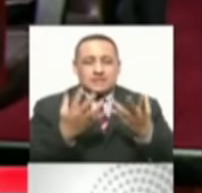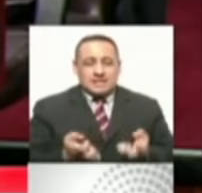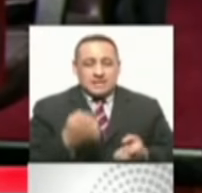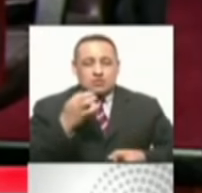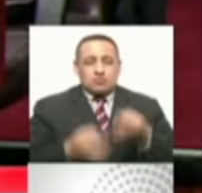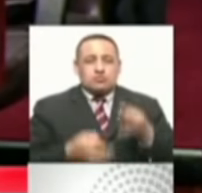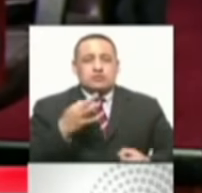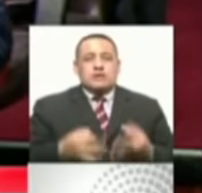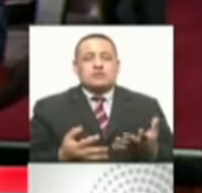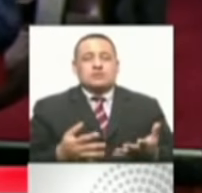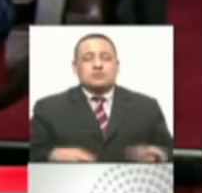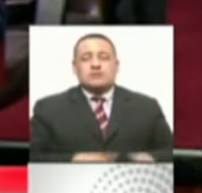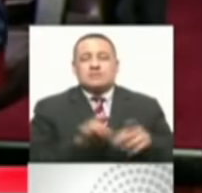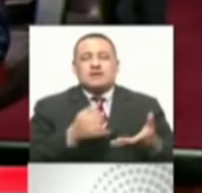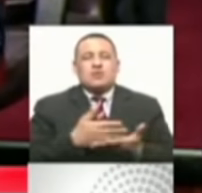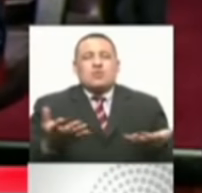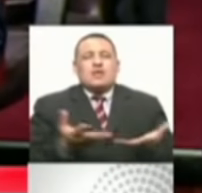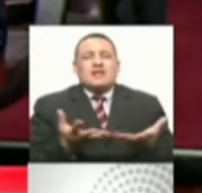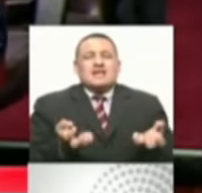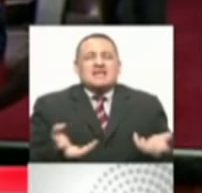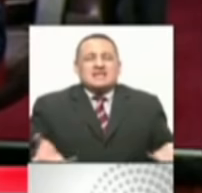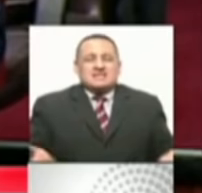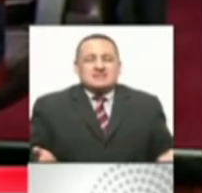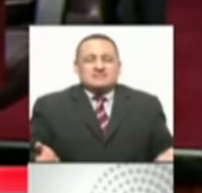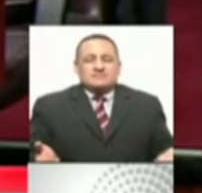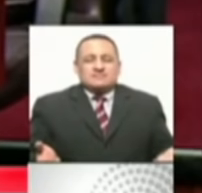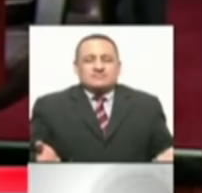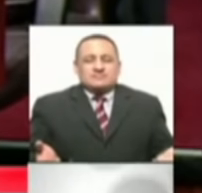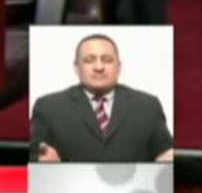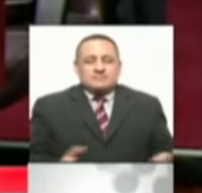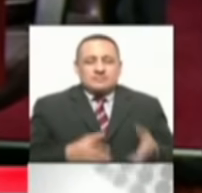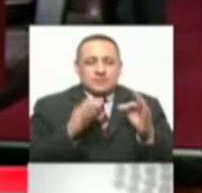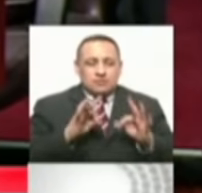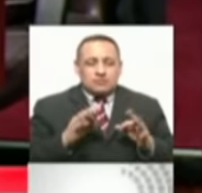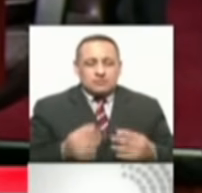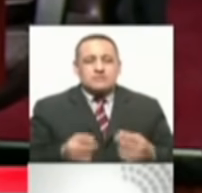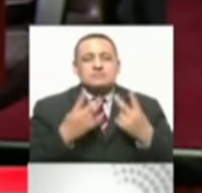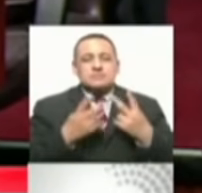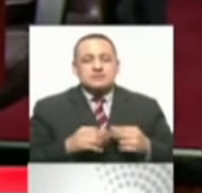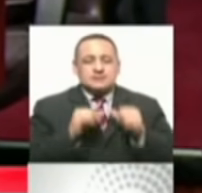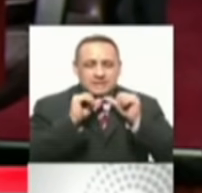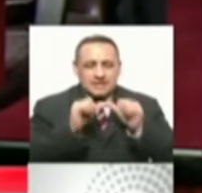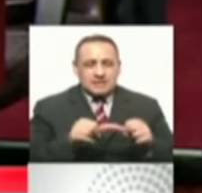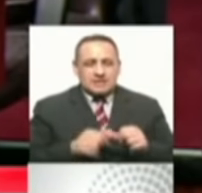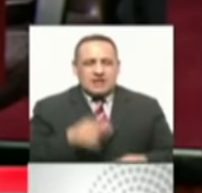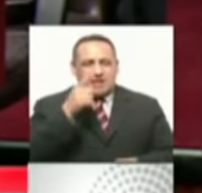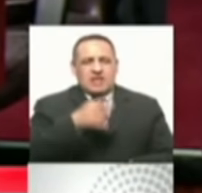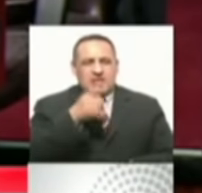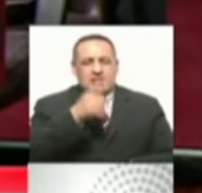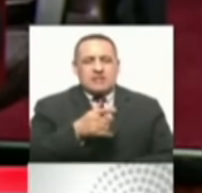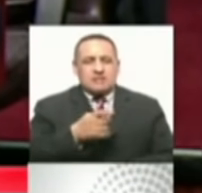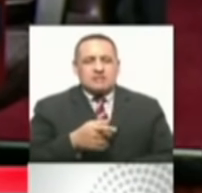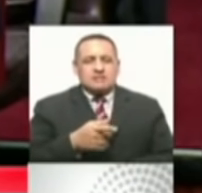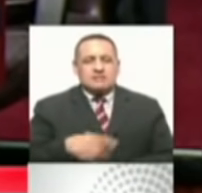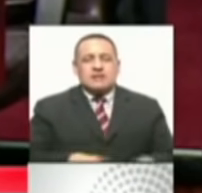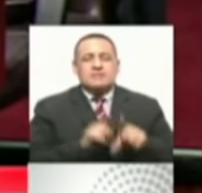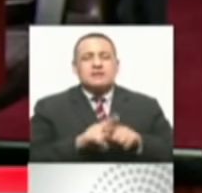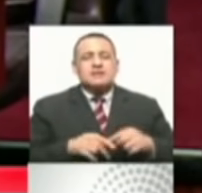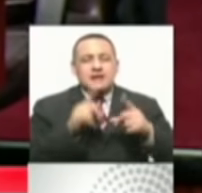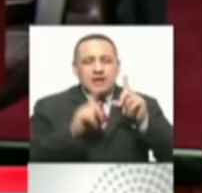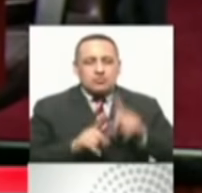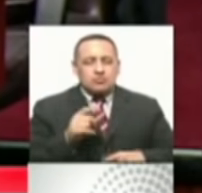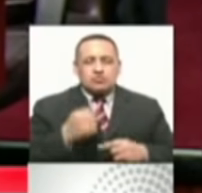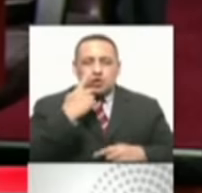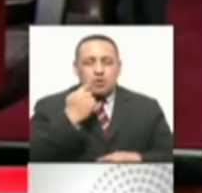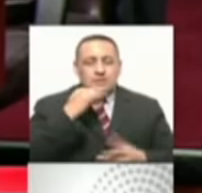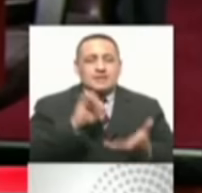que se haría cuestión de confianza porque un gabinete tiene que ser solidario, dijo. ¿Eso debe pasar para usted? ¿Se debe